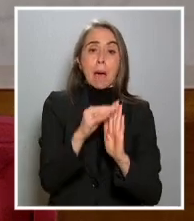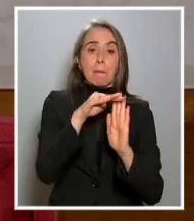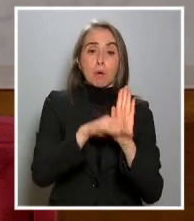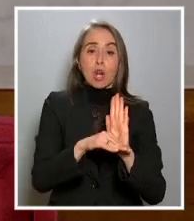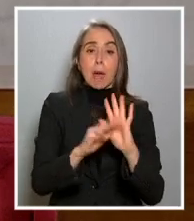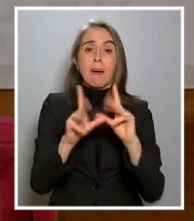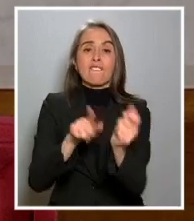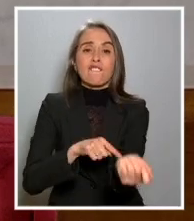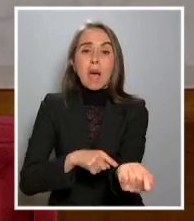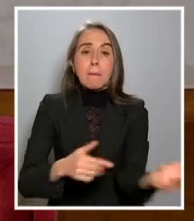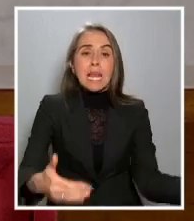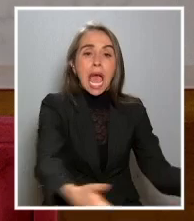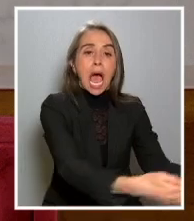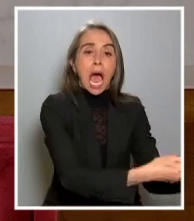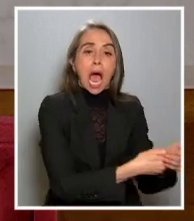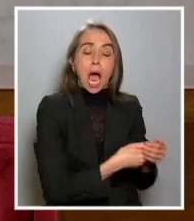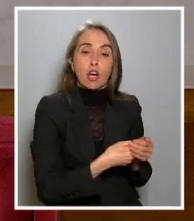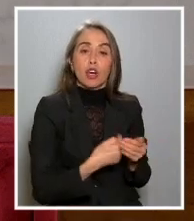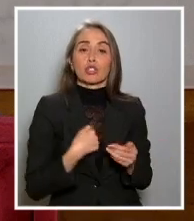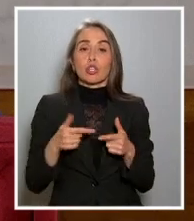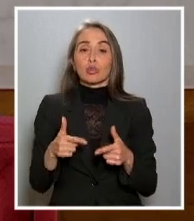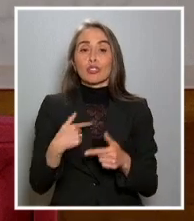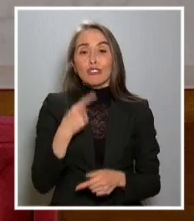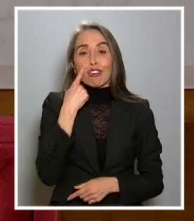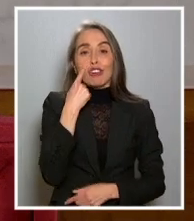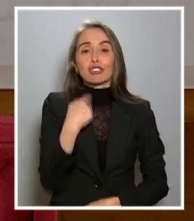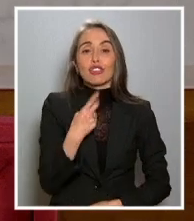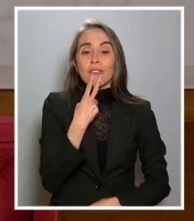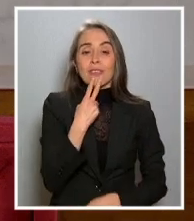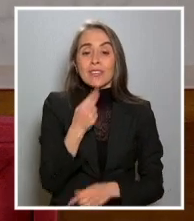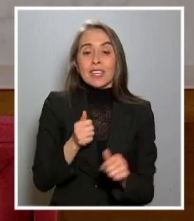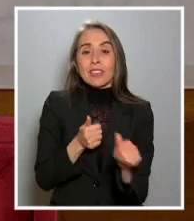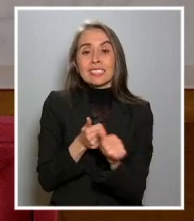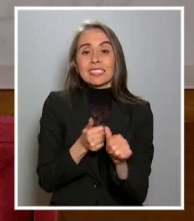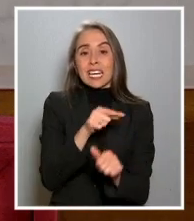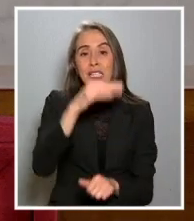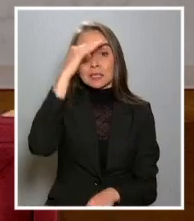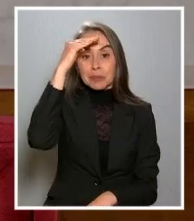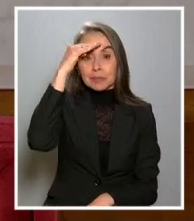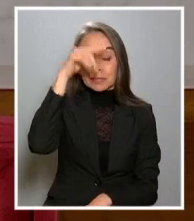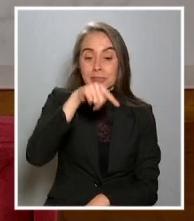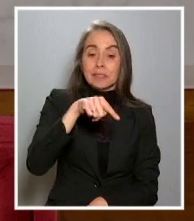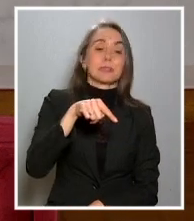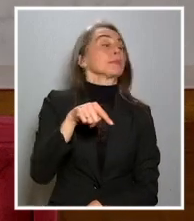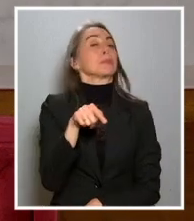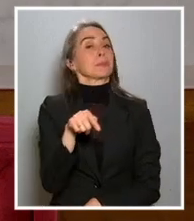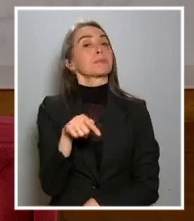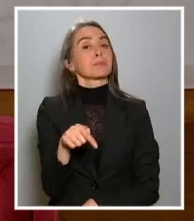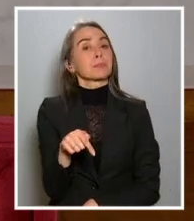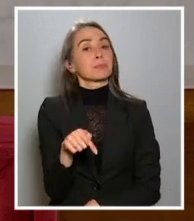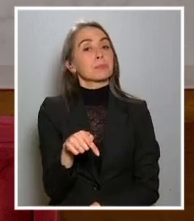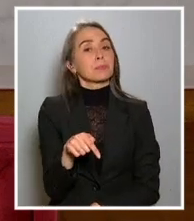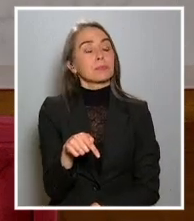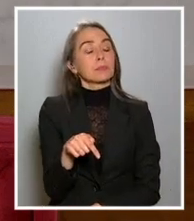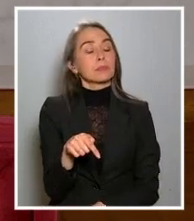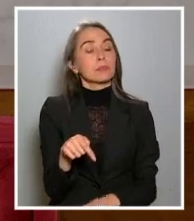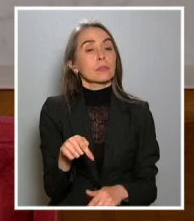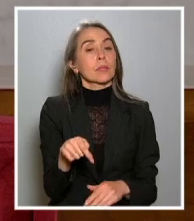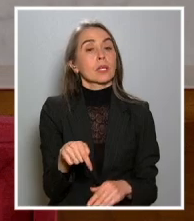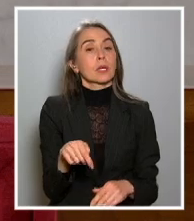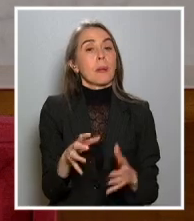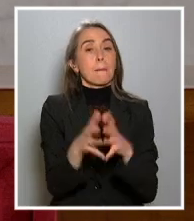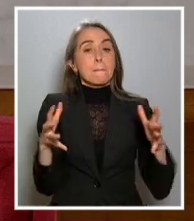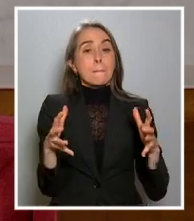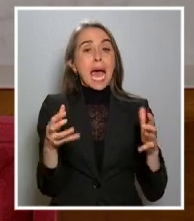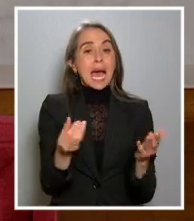de Acogida, iniciativa que además tengo la suerte de conocer y vivir muy de cerca. Con esto vamos a incrementar el número